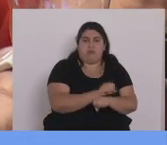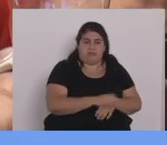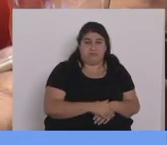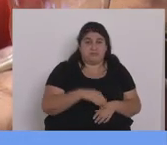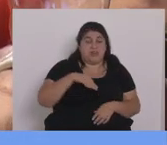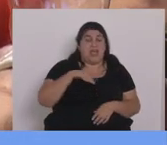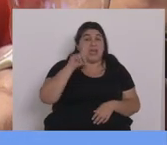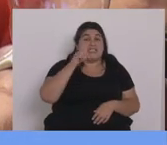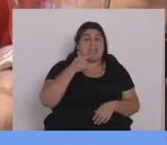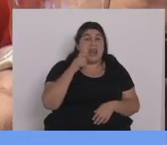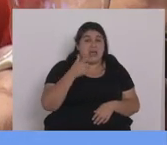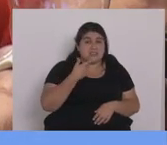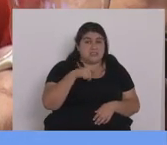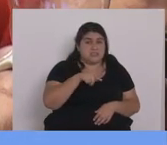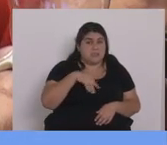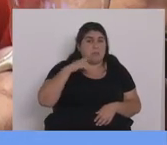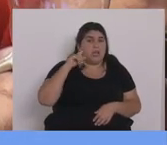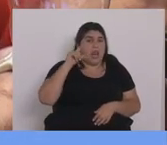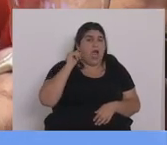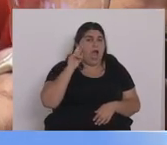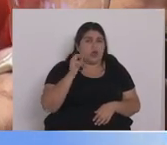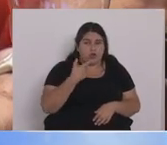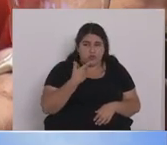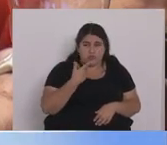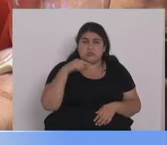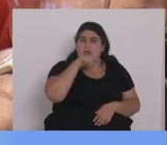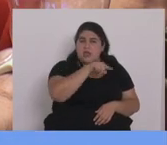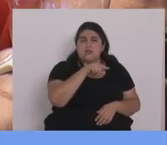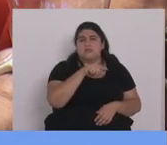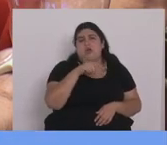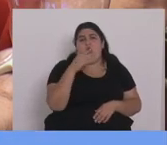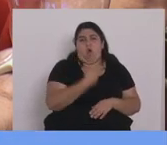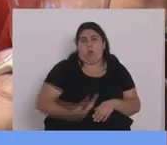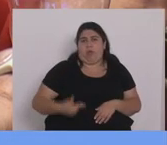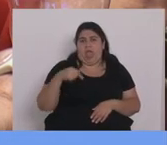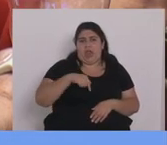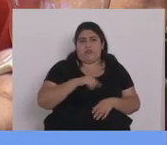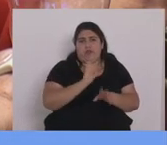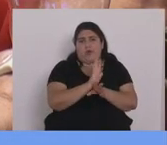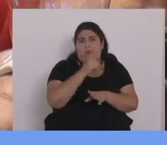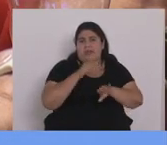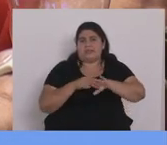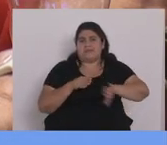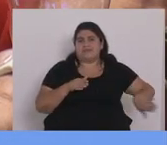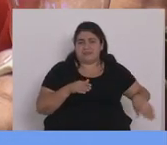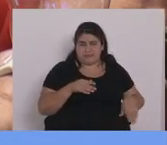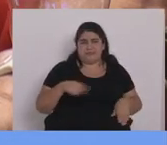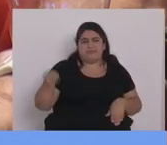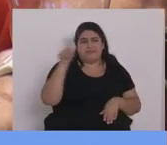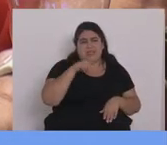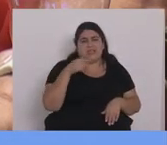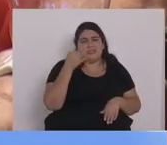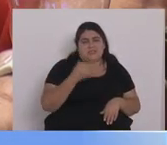Milagros Sala es tan combatida por este gobierno porque seguramente los hubiera